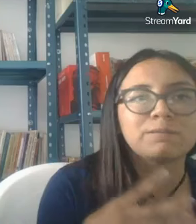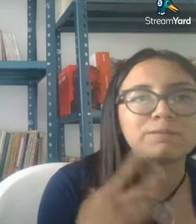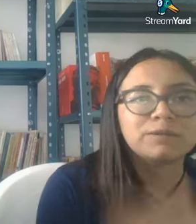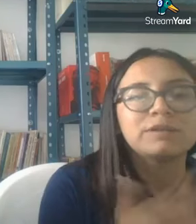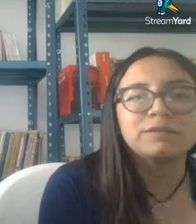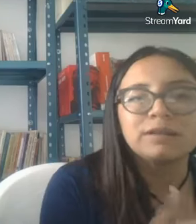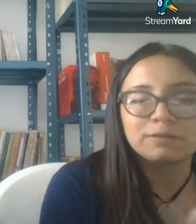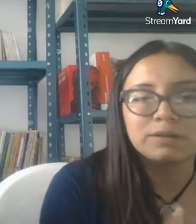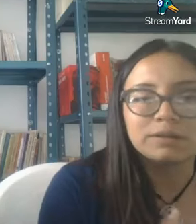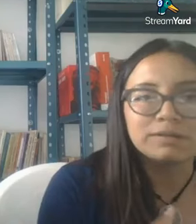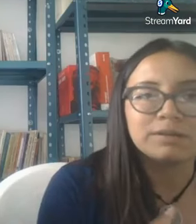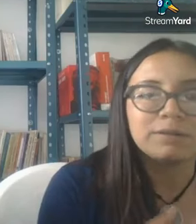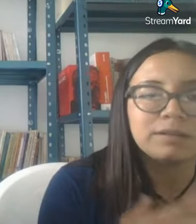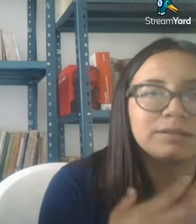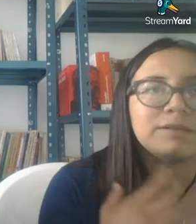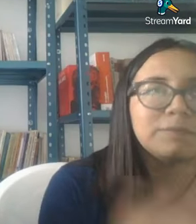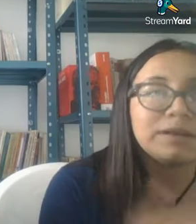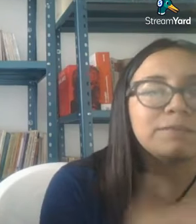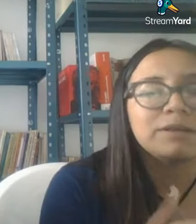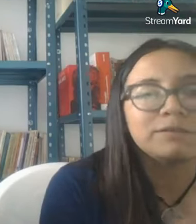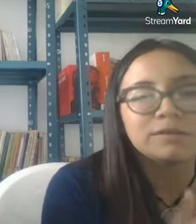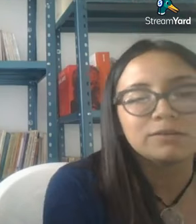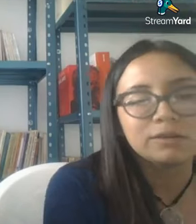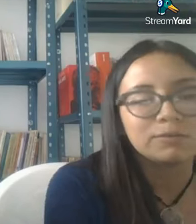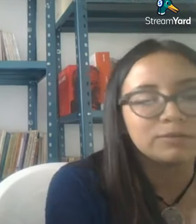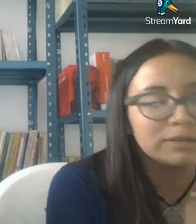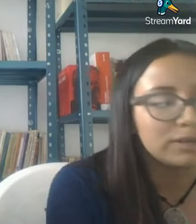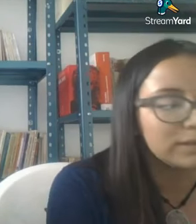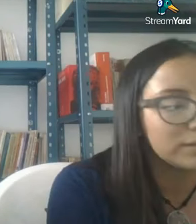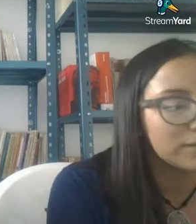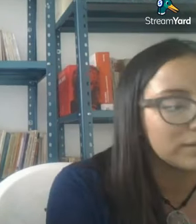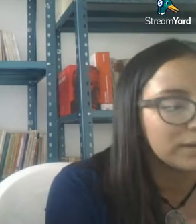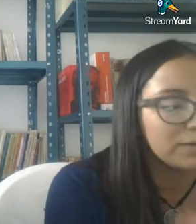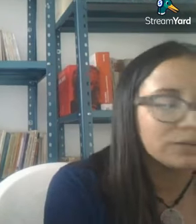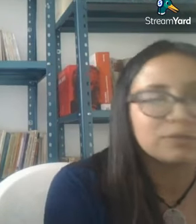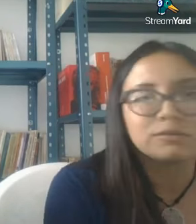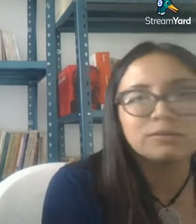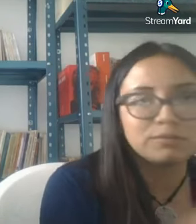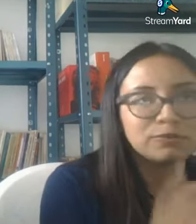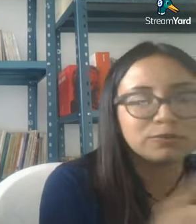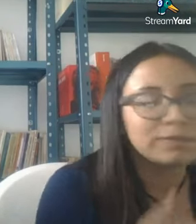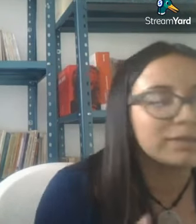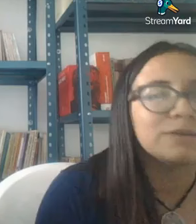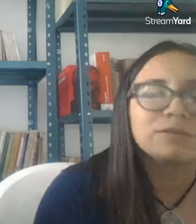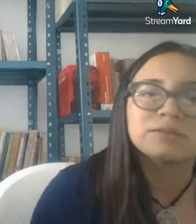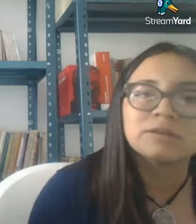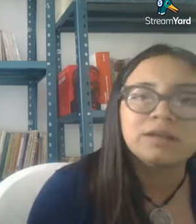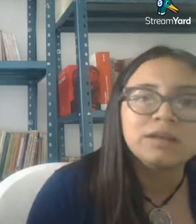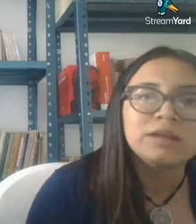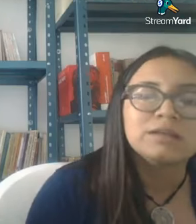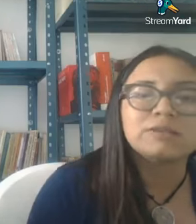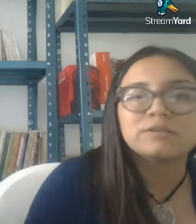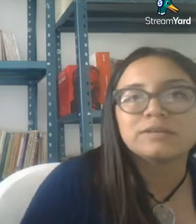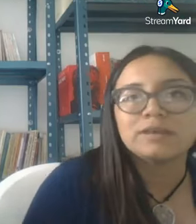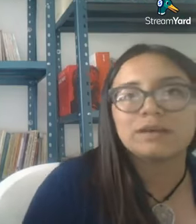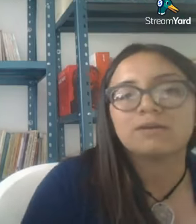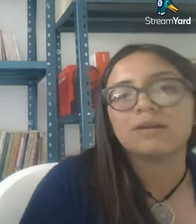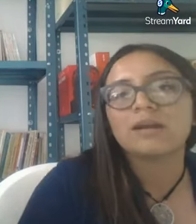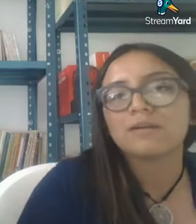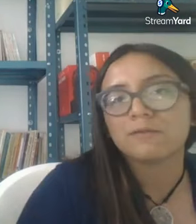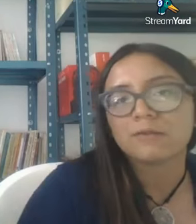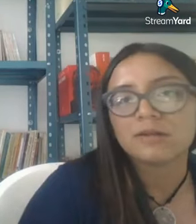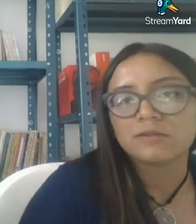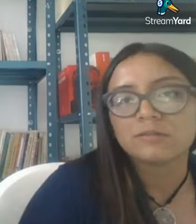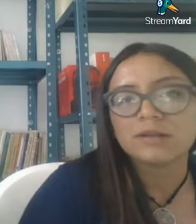que, pues, al final de cuentas se vieran beneficiados algunos intereses más que otros, ¿no? Mucho más que otros. Tanto es así que